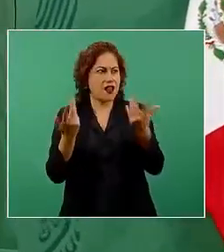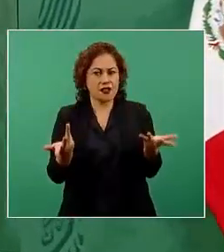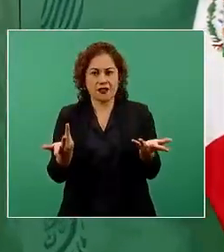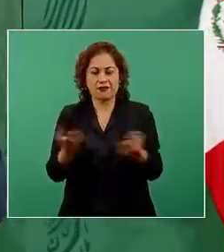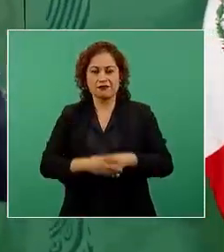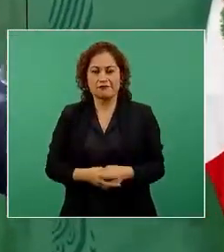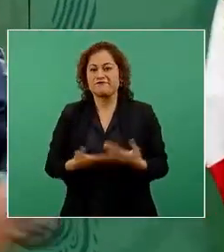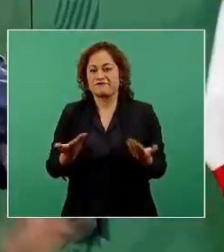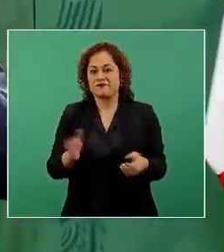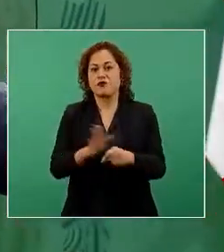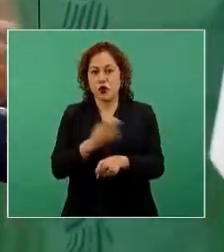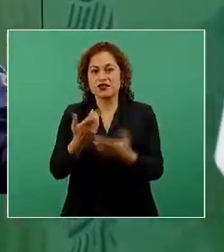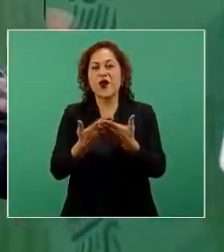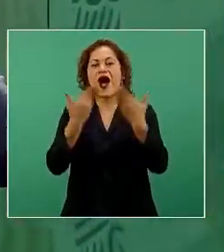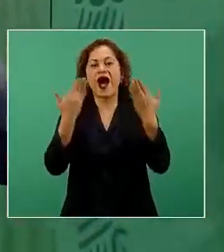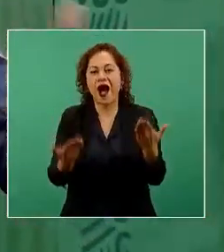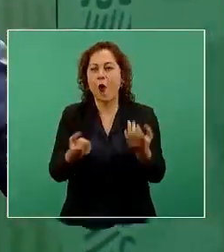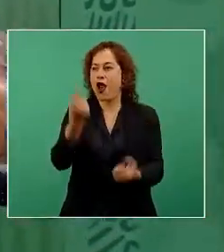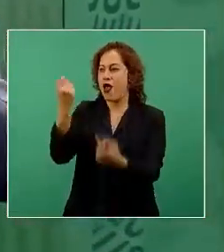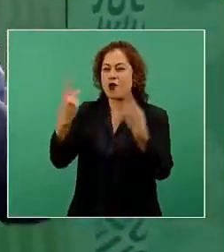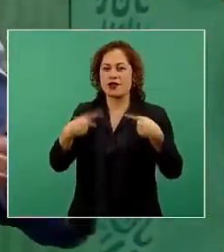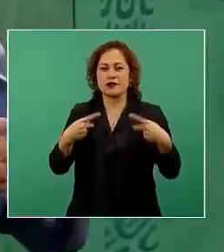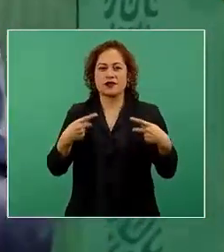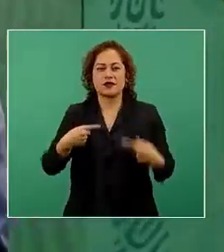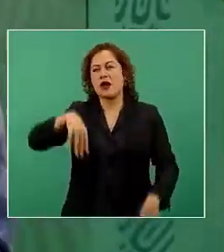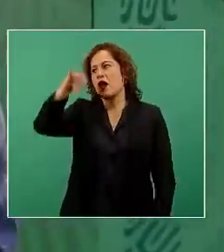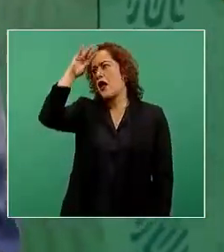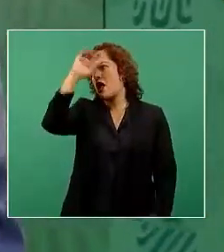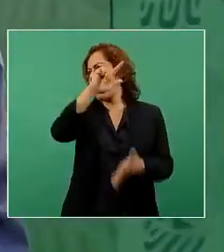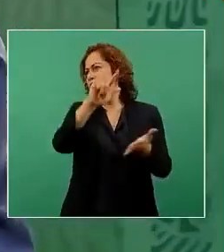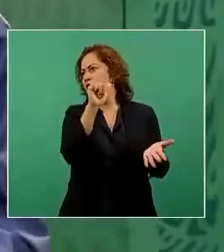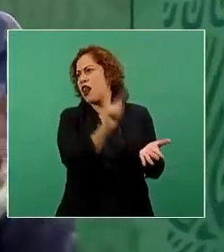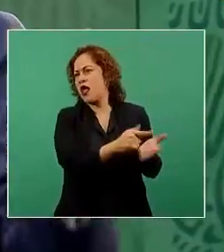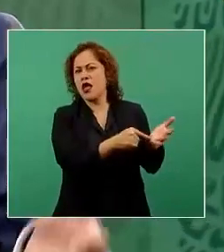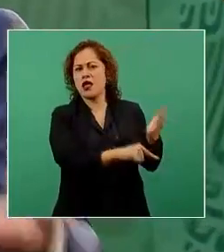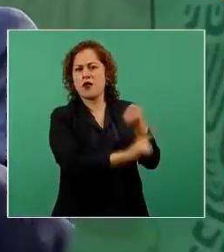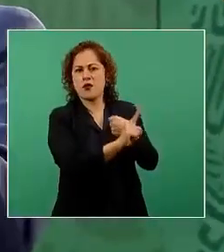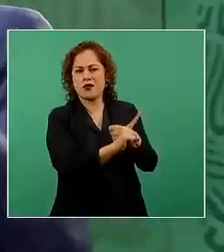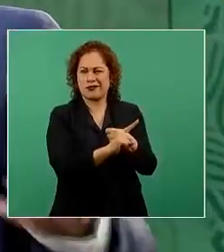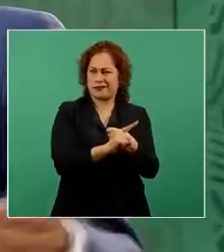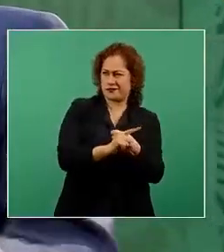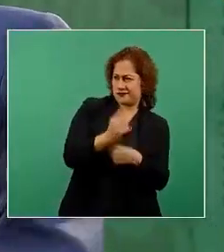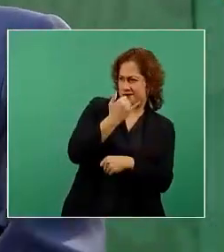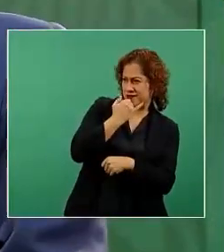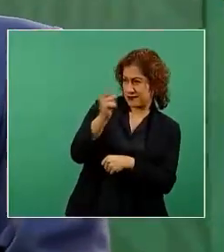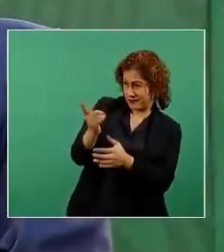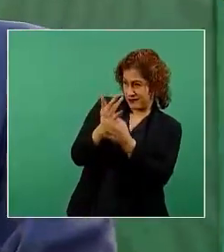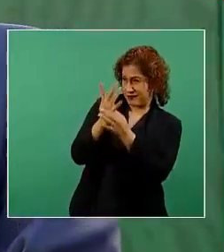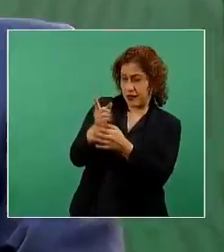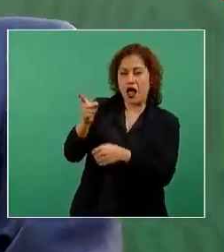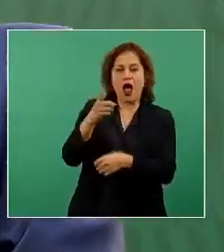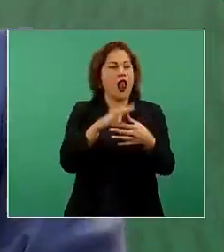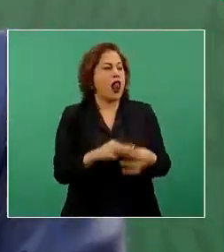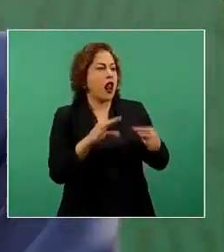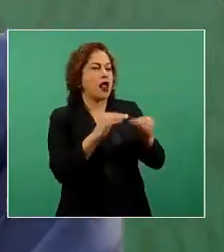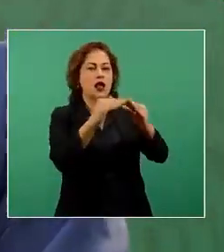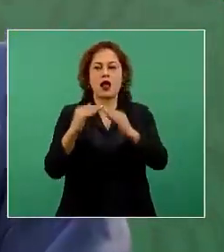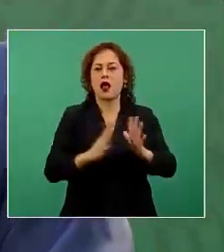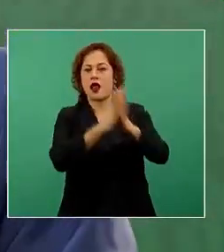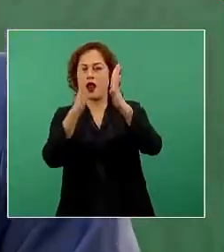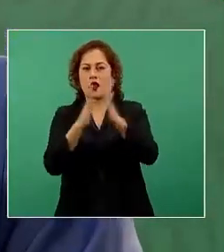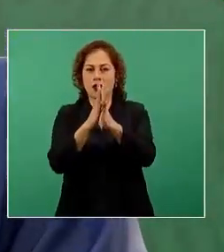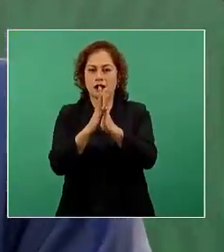Entonces, los que se rasgan las vestiduras hablando de legalidad y de democracia, de